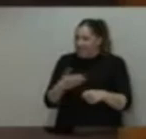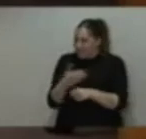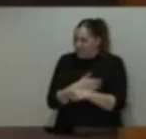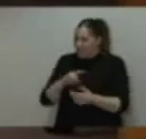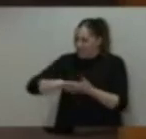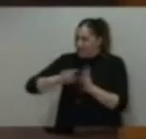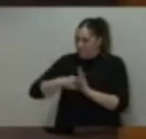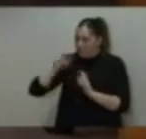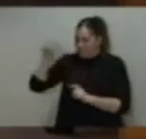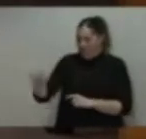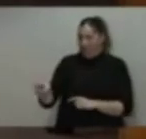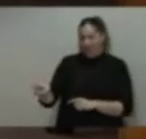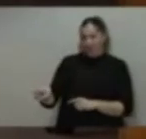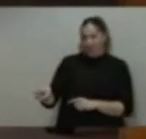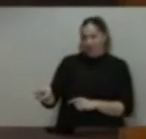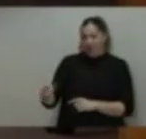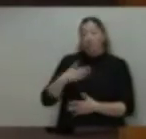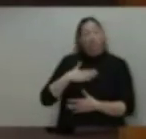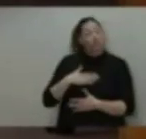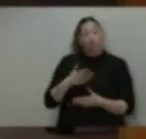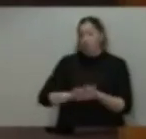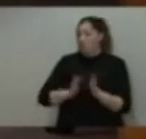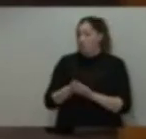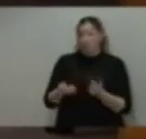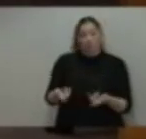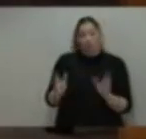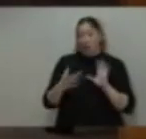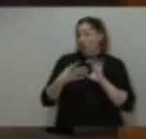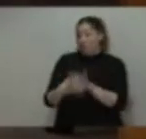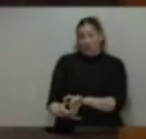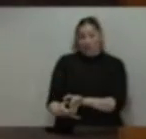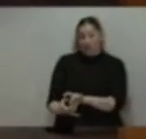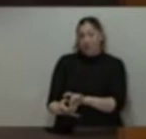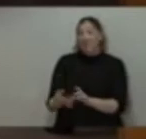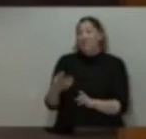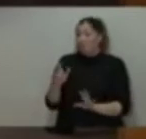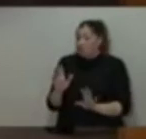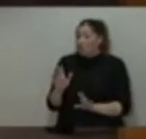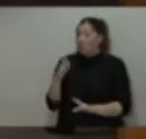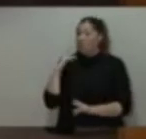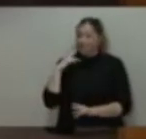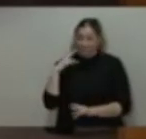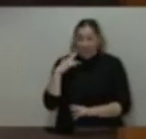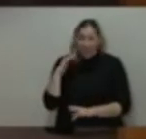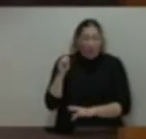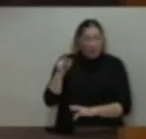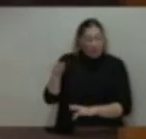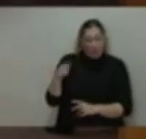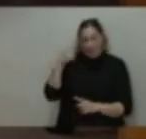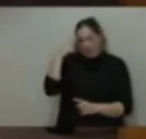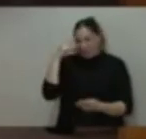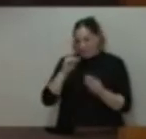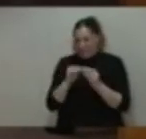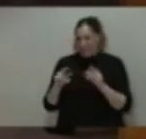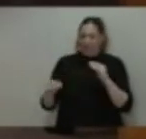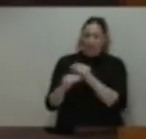los Draghi. Para nosotros así funciona la democracia y me temo muy mucho que usted no lo piensa de la misma forma. ¿Se